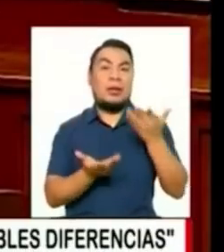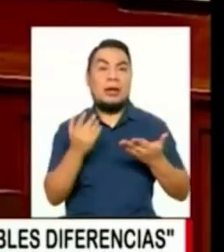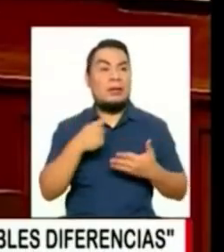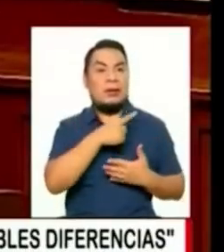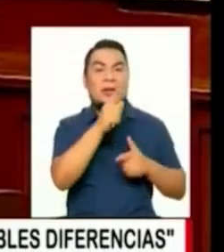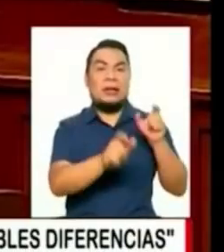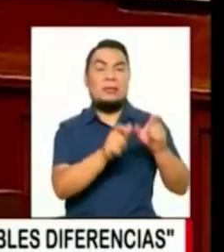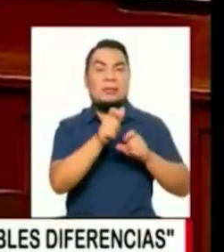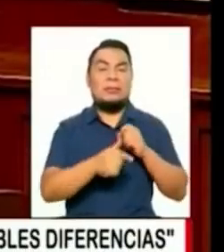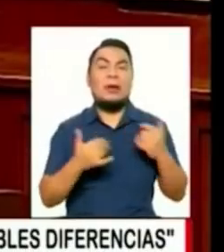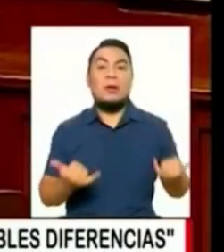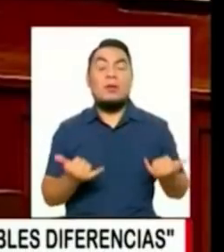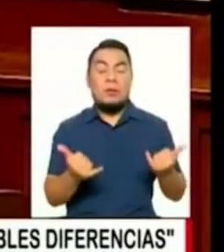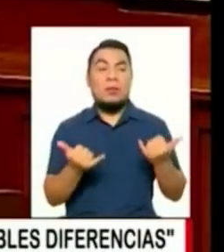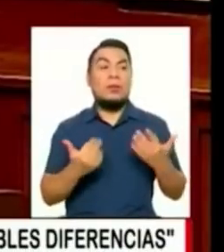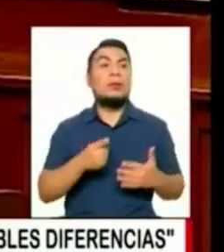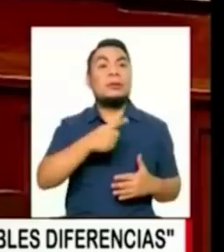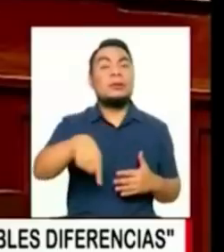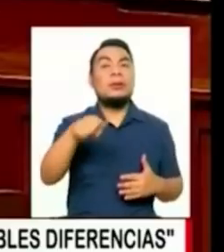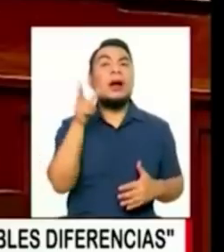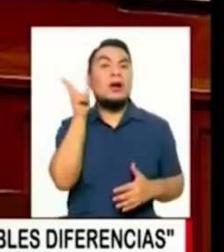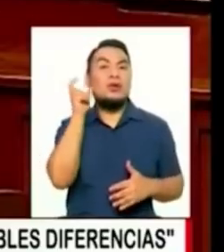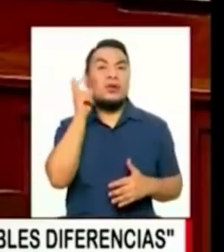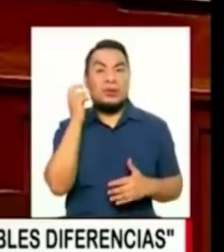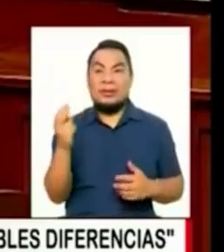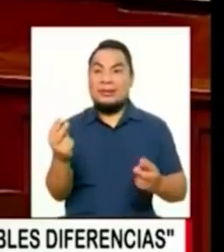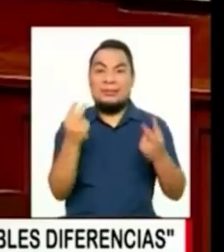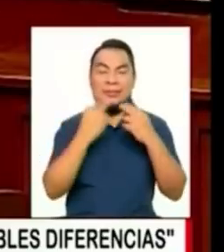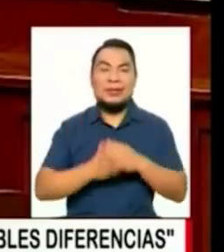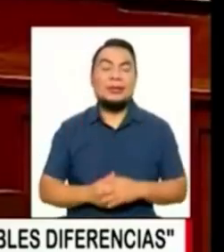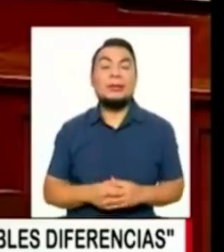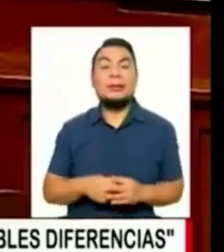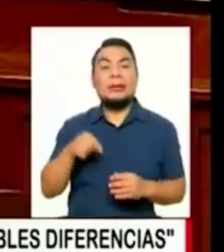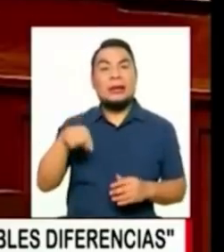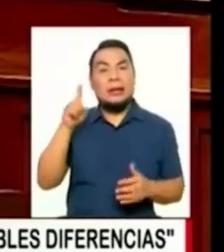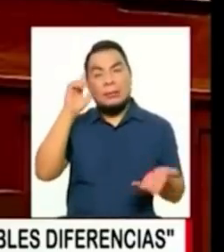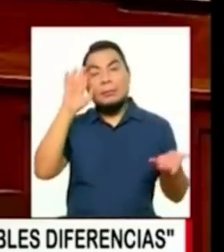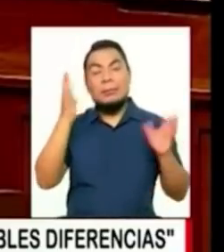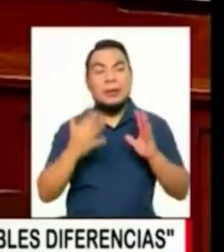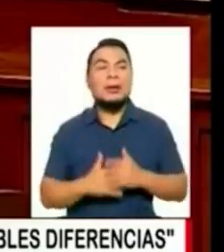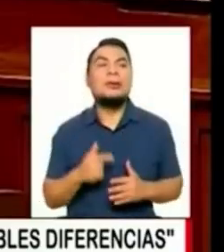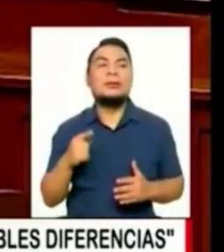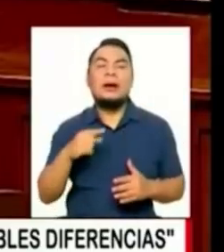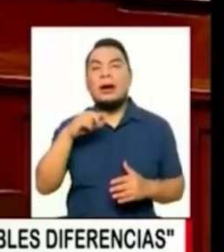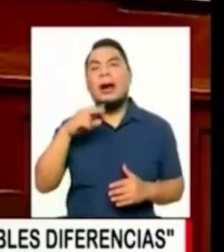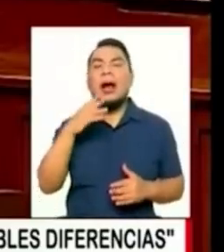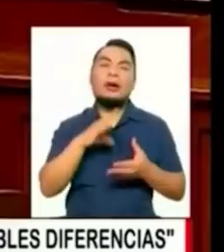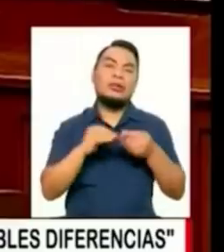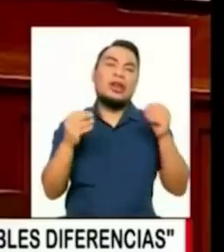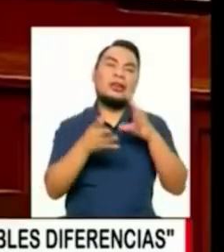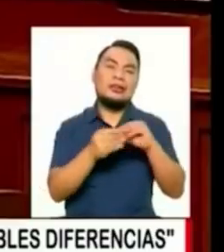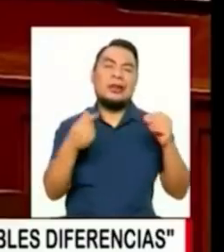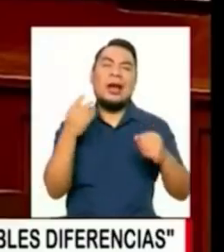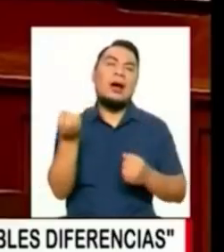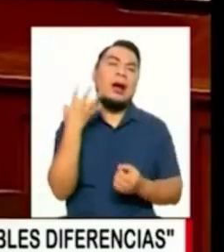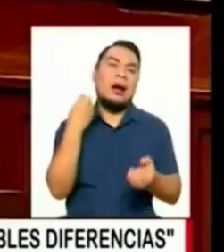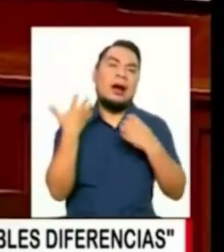la ciudadanía que hoy nos escucha, este parece un cuento